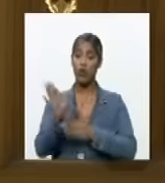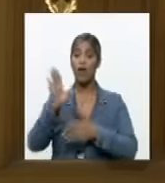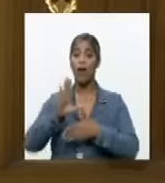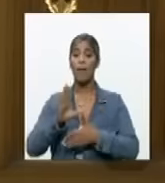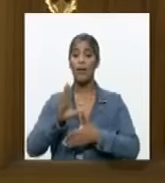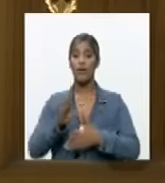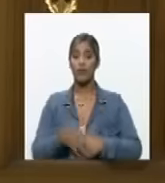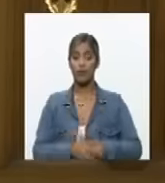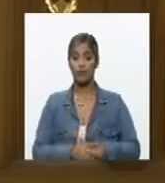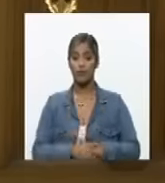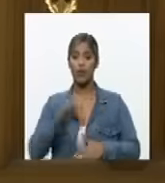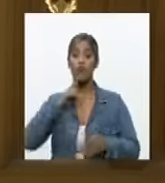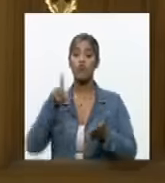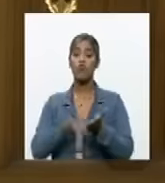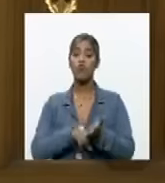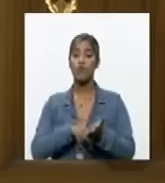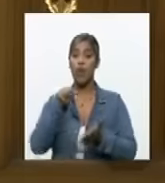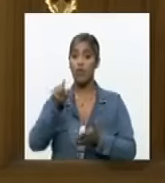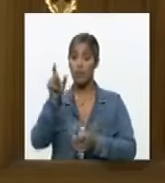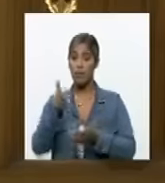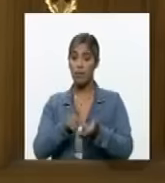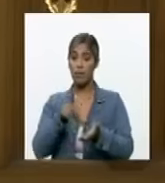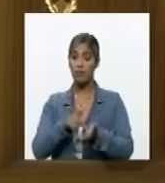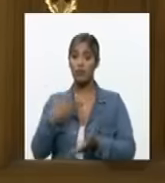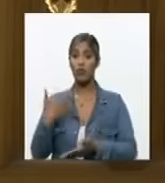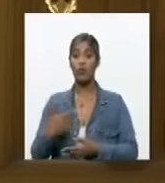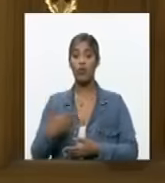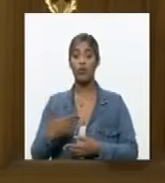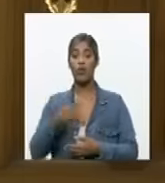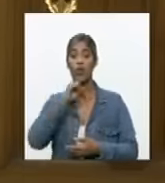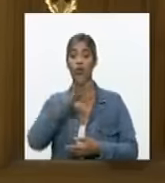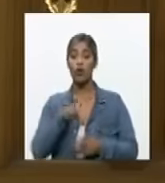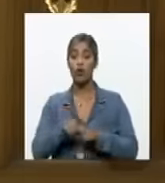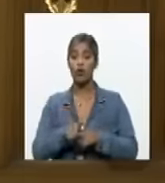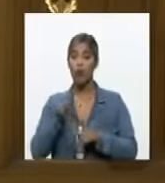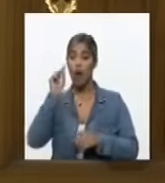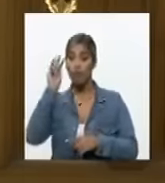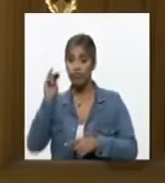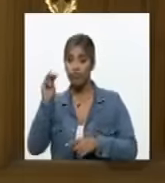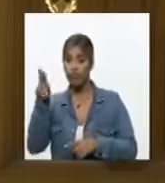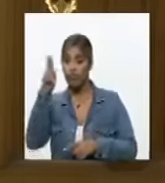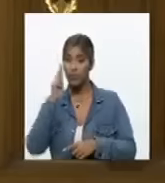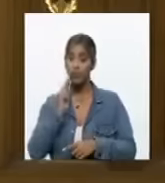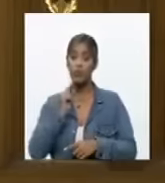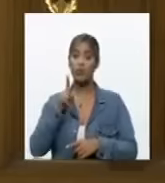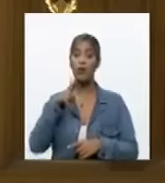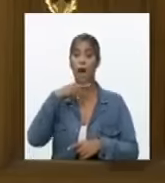América, cumpliendo un rol fundamental en la historia al desempeñarse como mentor y maestro del libertador y padre de la patria Simón